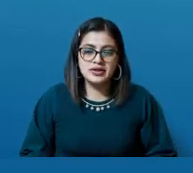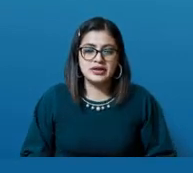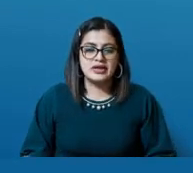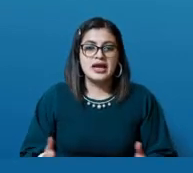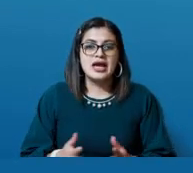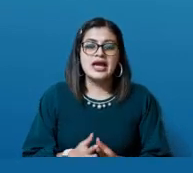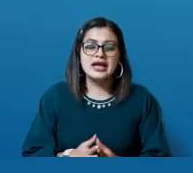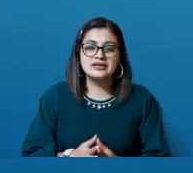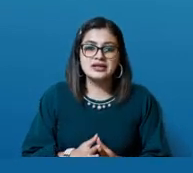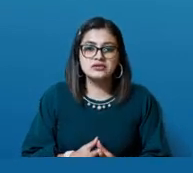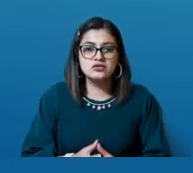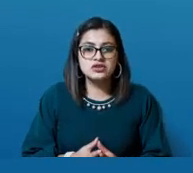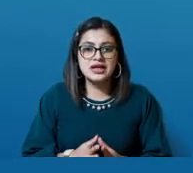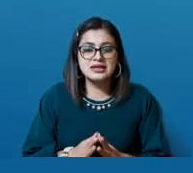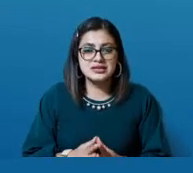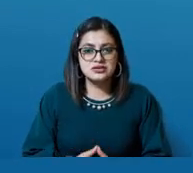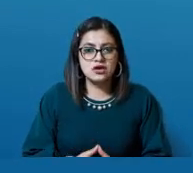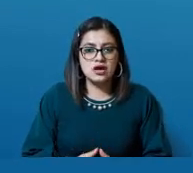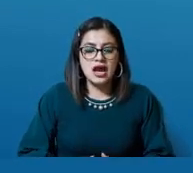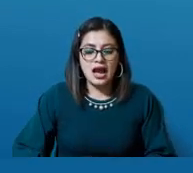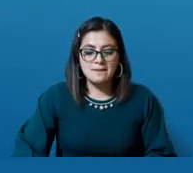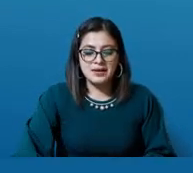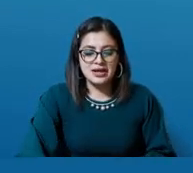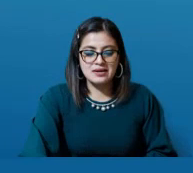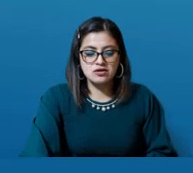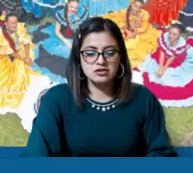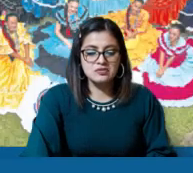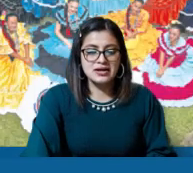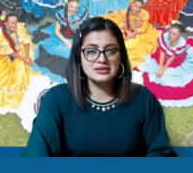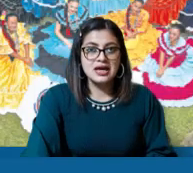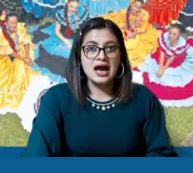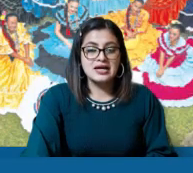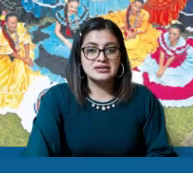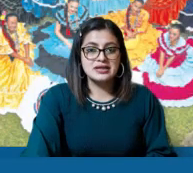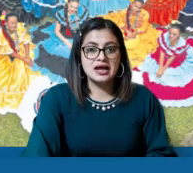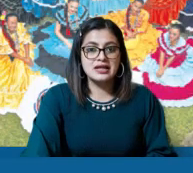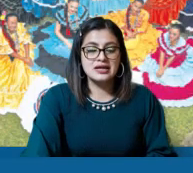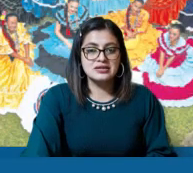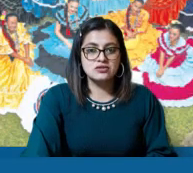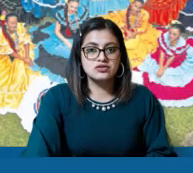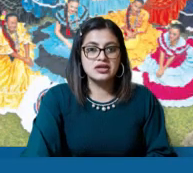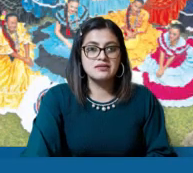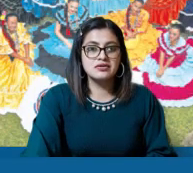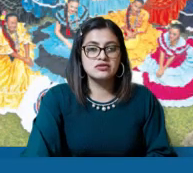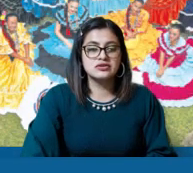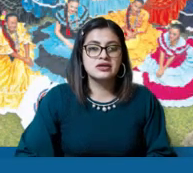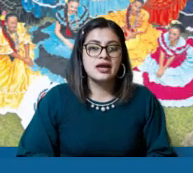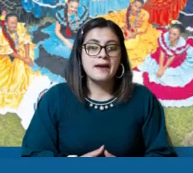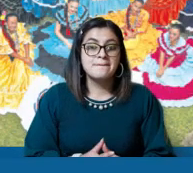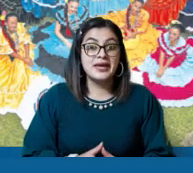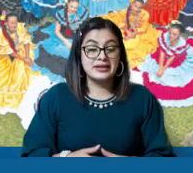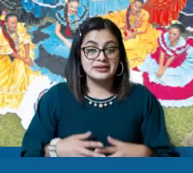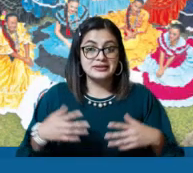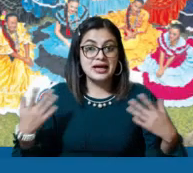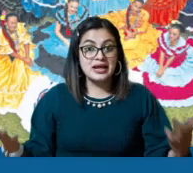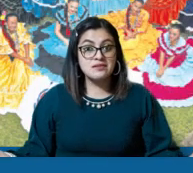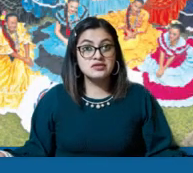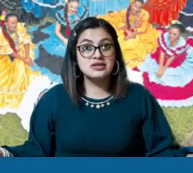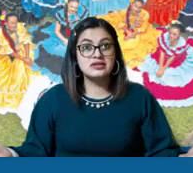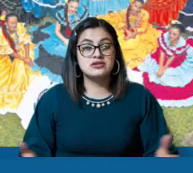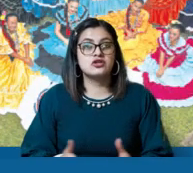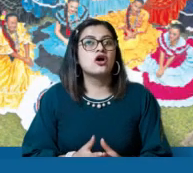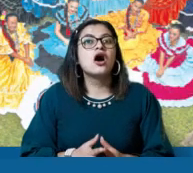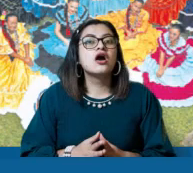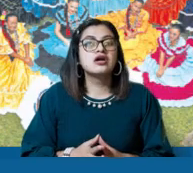Muy bien, en el transcurso de la sesión ampliaremos más acerca de estos términos. Bien,